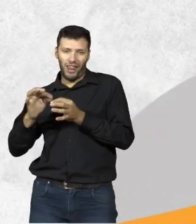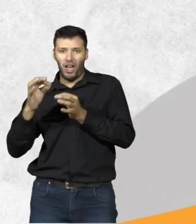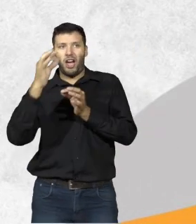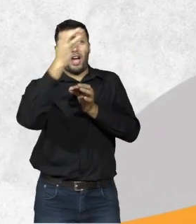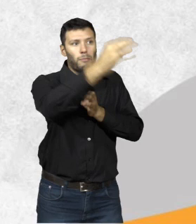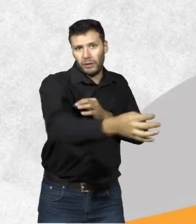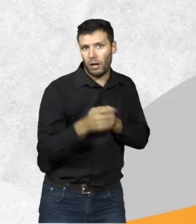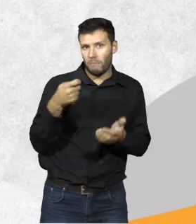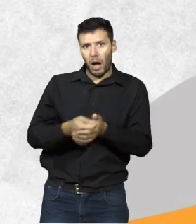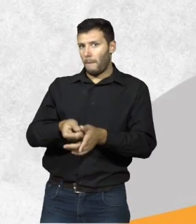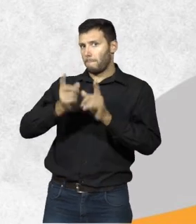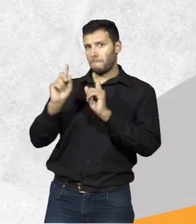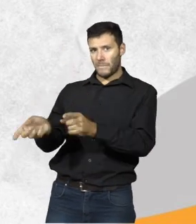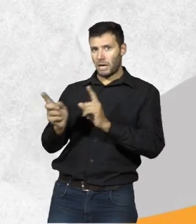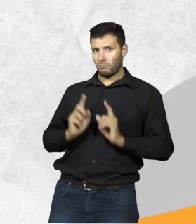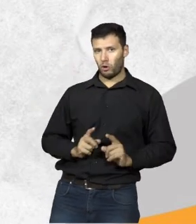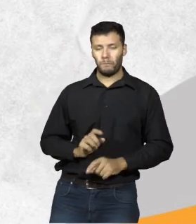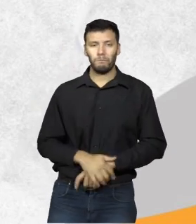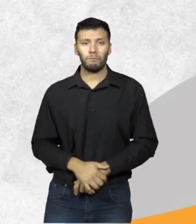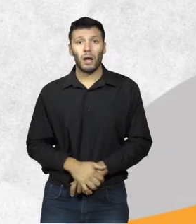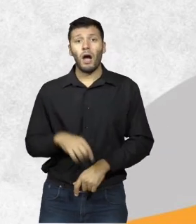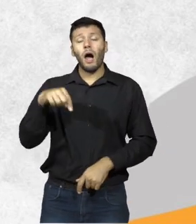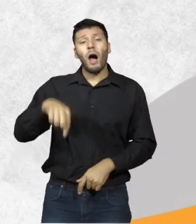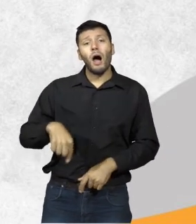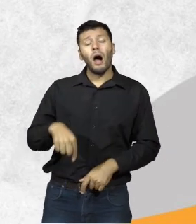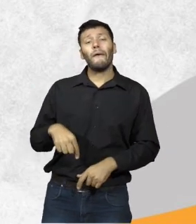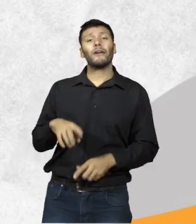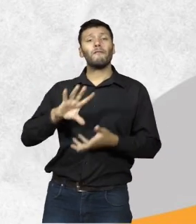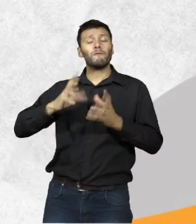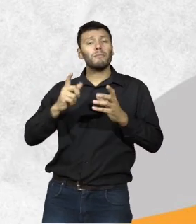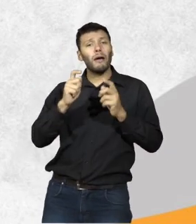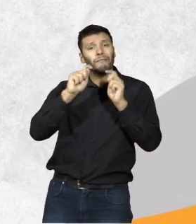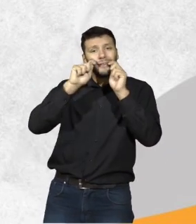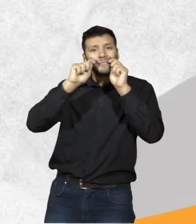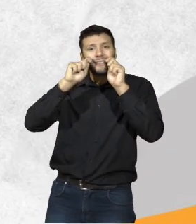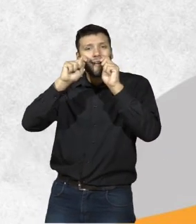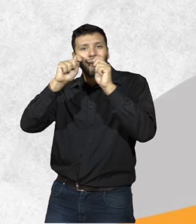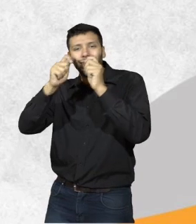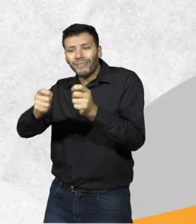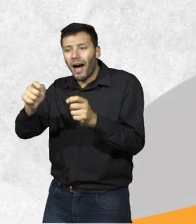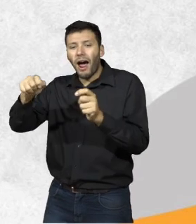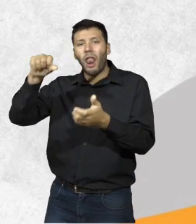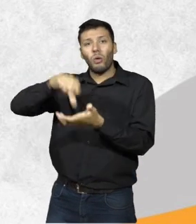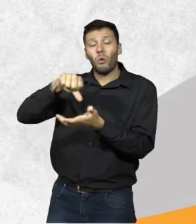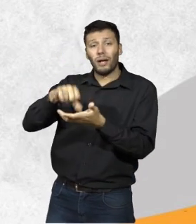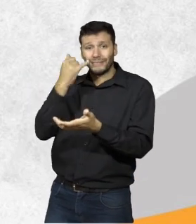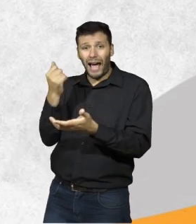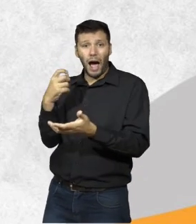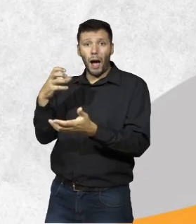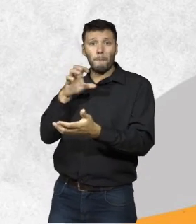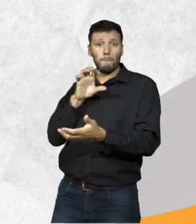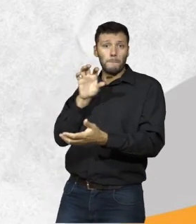bueno, ahora estamos licitando la adjudicación, la planta quedó para la provincia, ahora estamos licitando